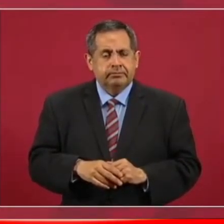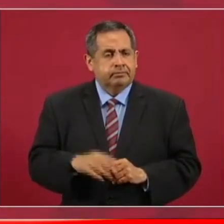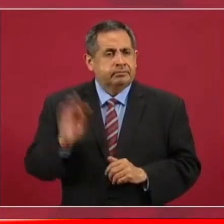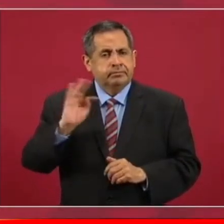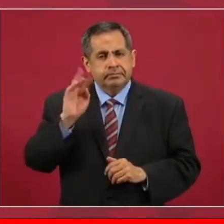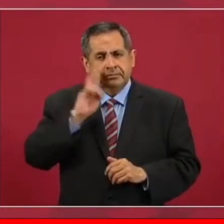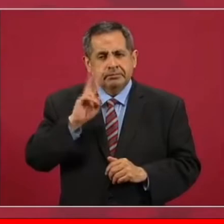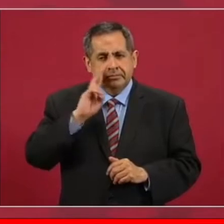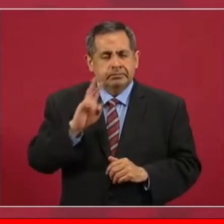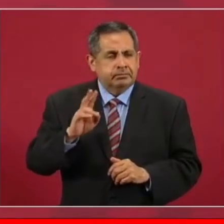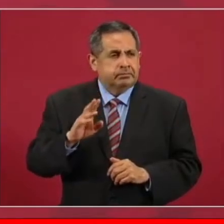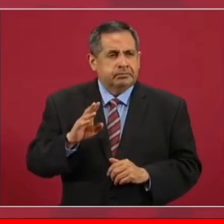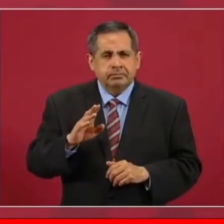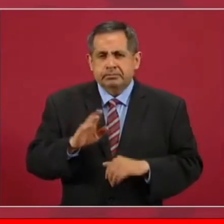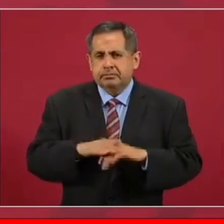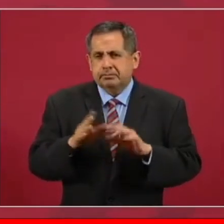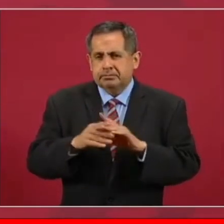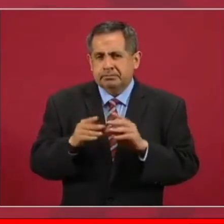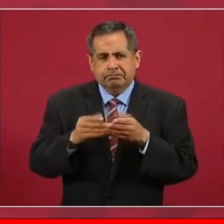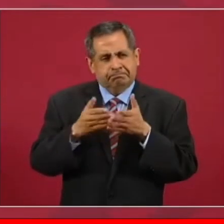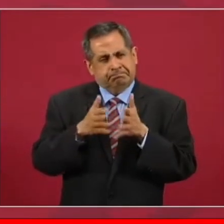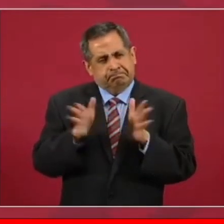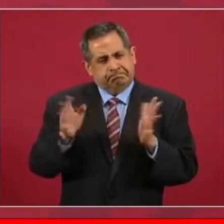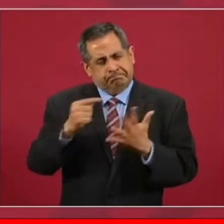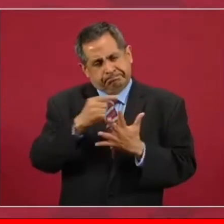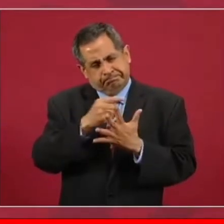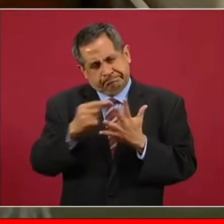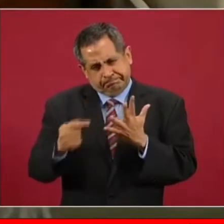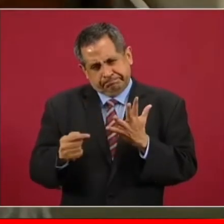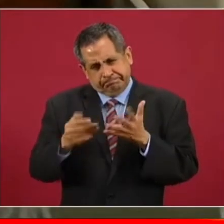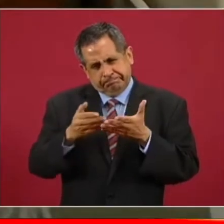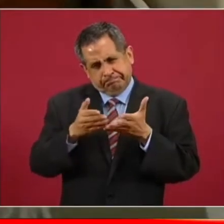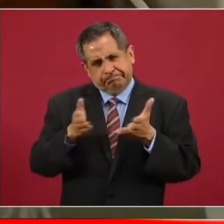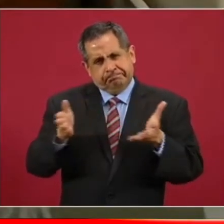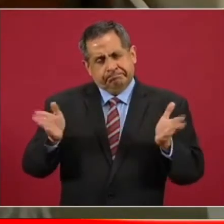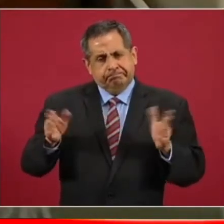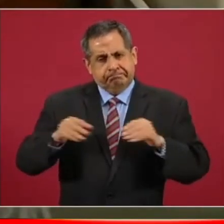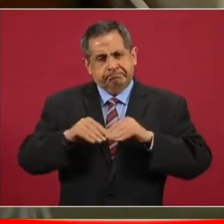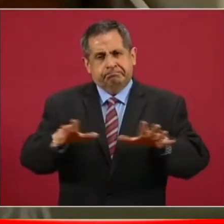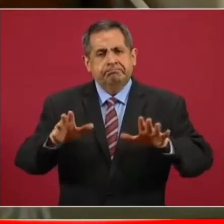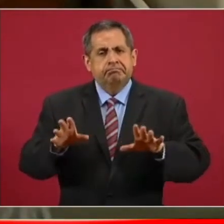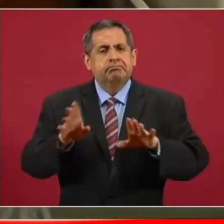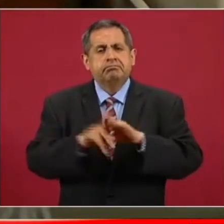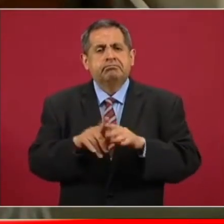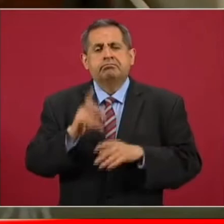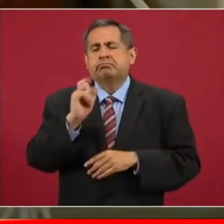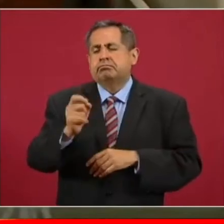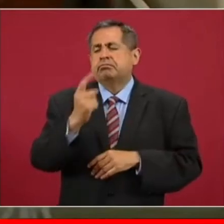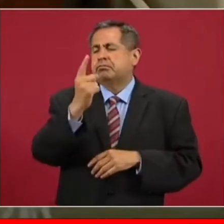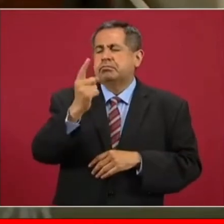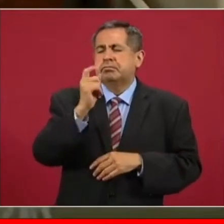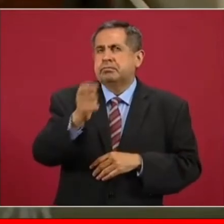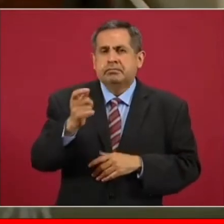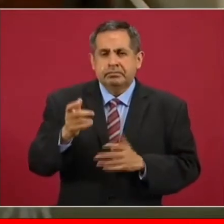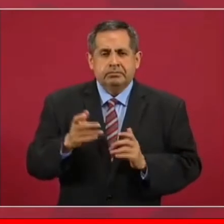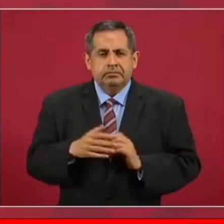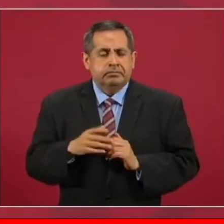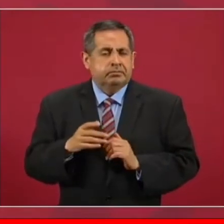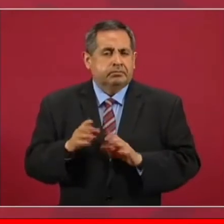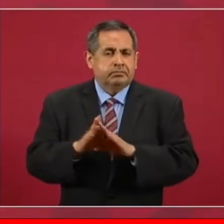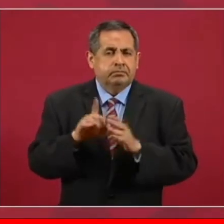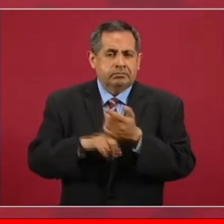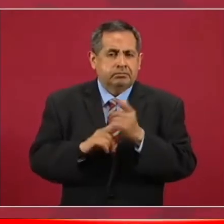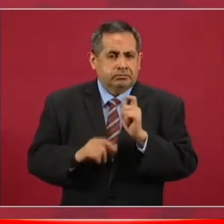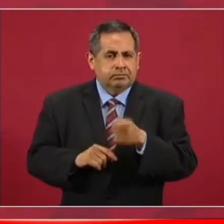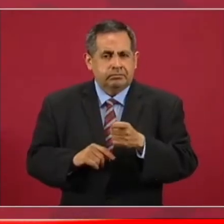sea lo más amplio posible, que la única limitante tenga que ver